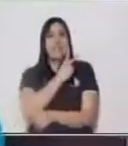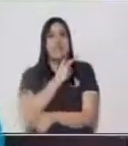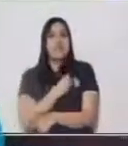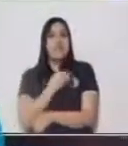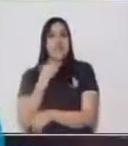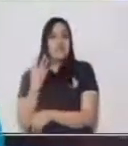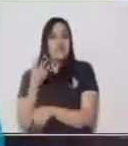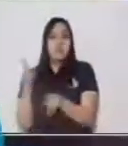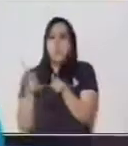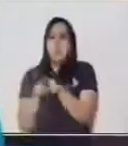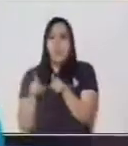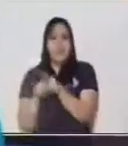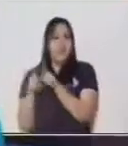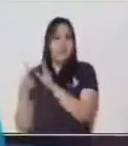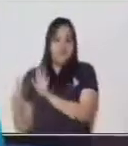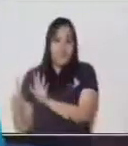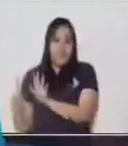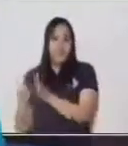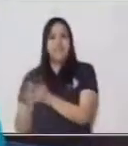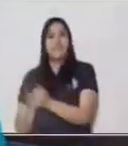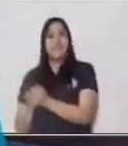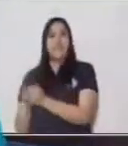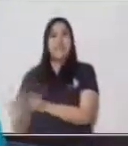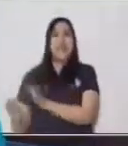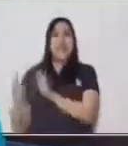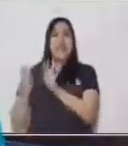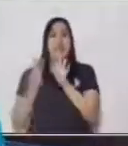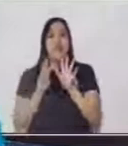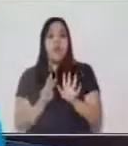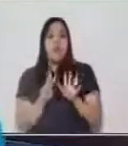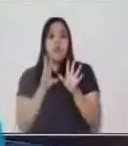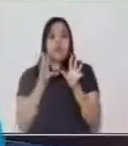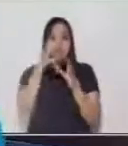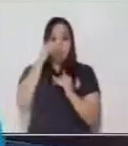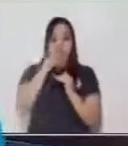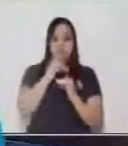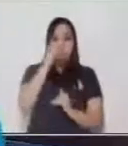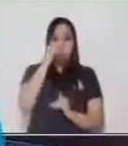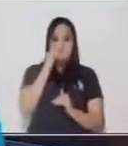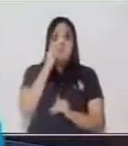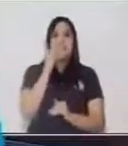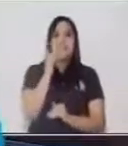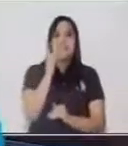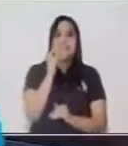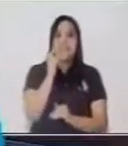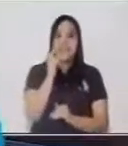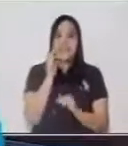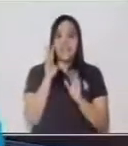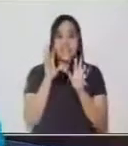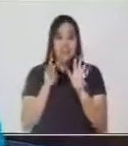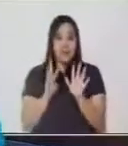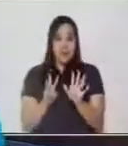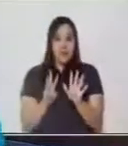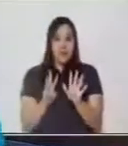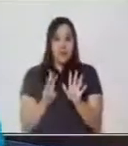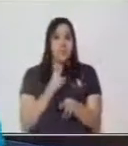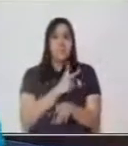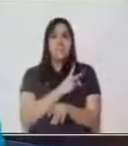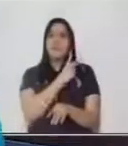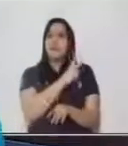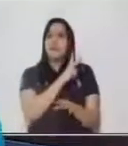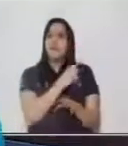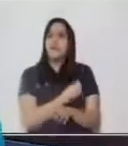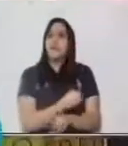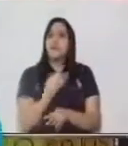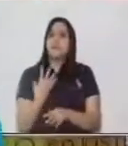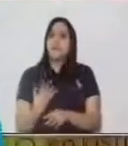6. El 8 está en las decenas y su valor relativo va a